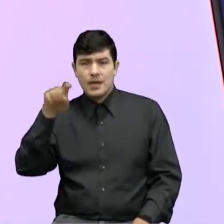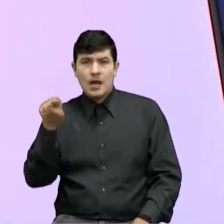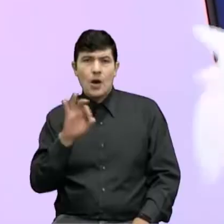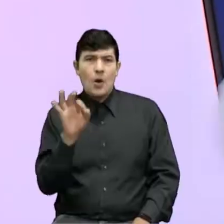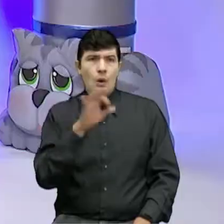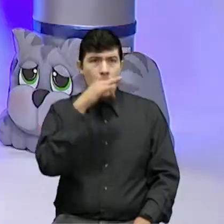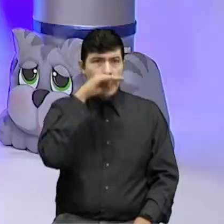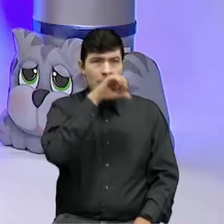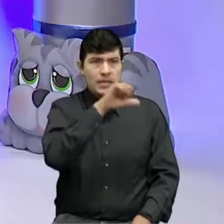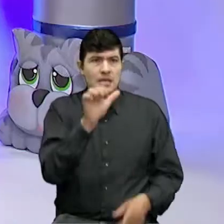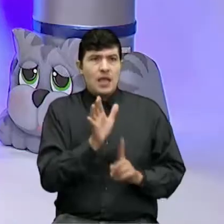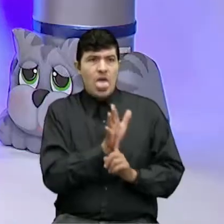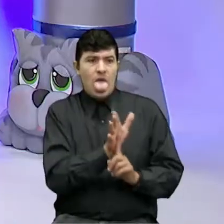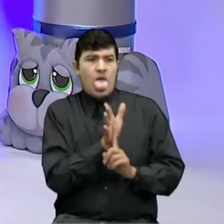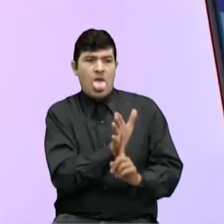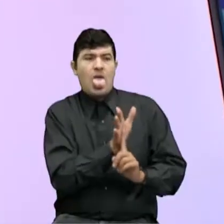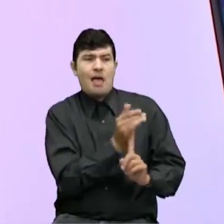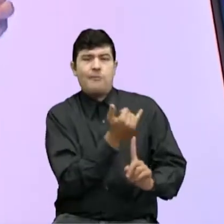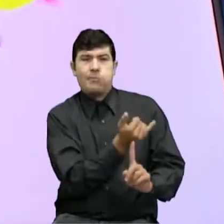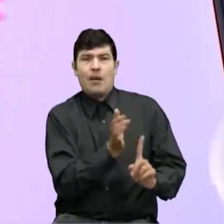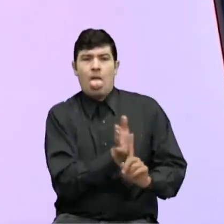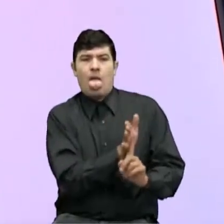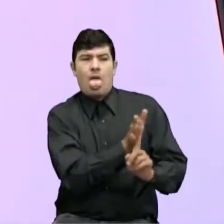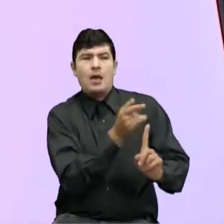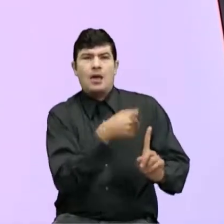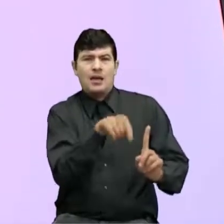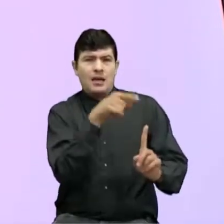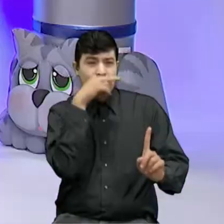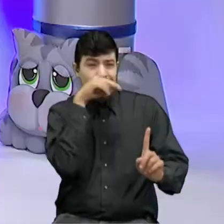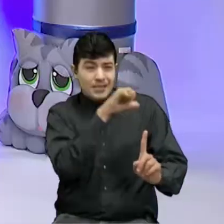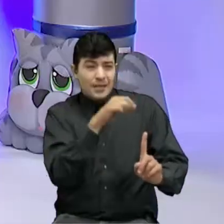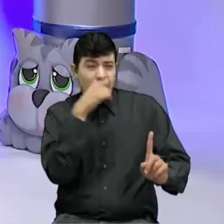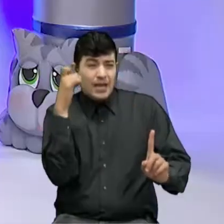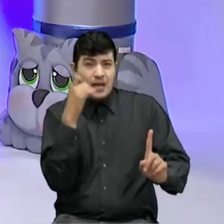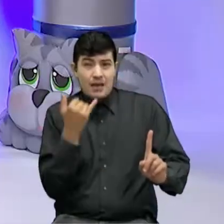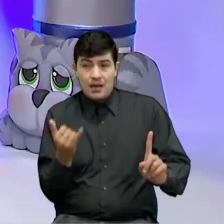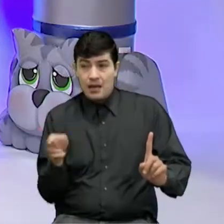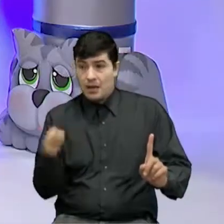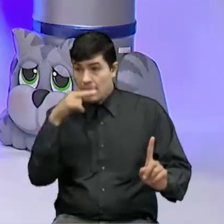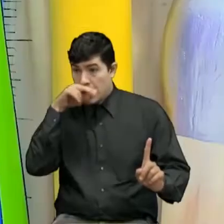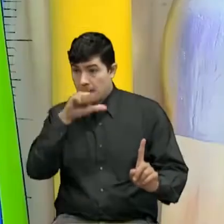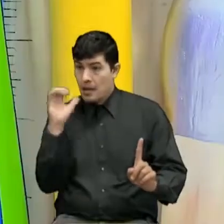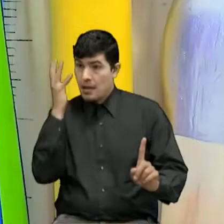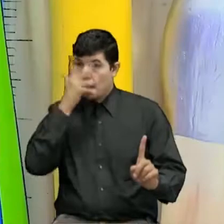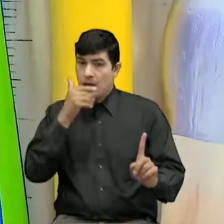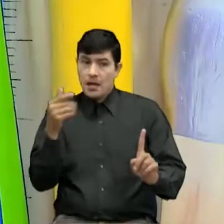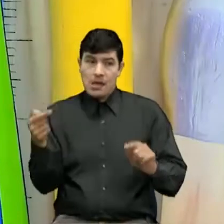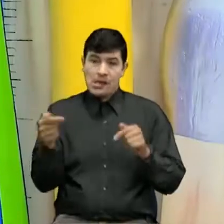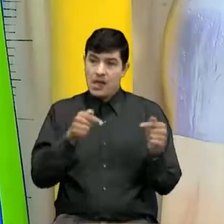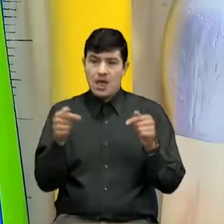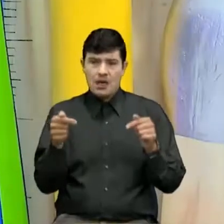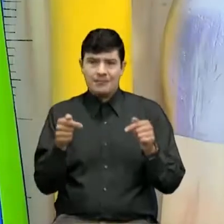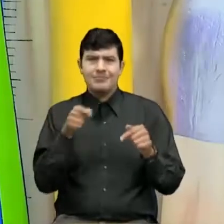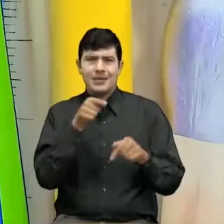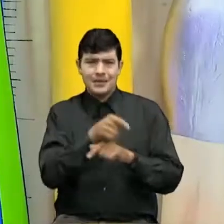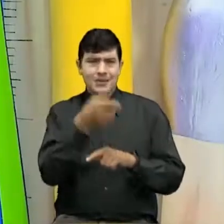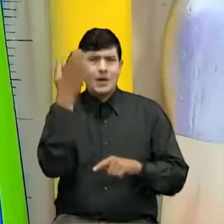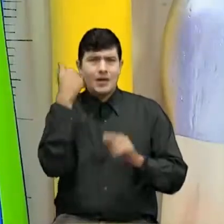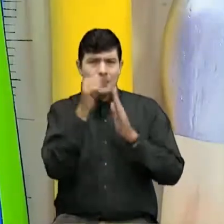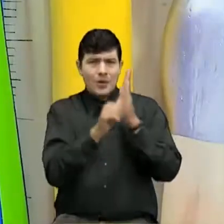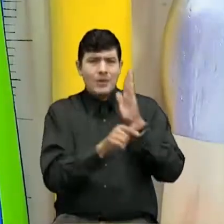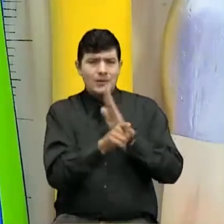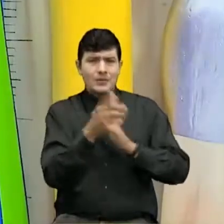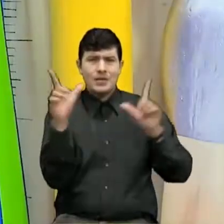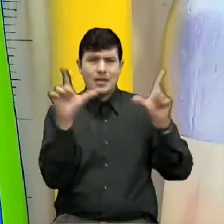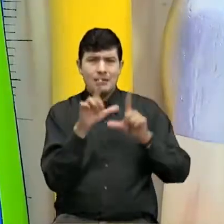discriminaban, oiga, sí, excluían, ¿no?, a las que eran aparentemente feitas. Sí. Sí. Dios, eso es difícil realmente,